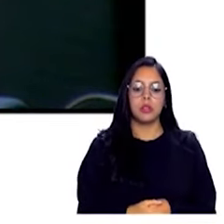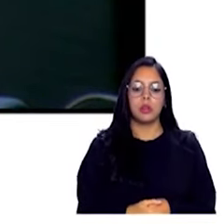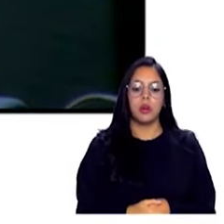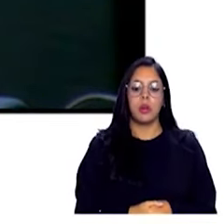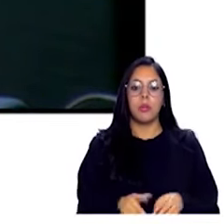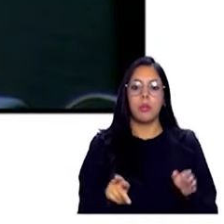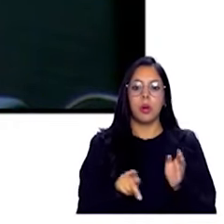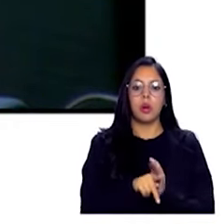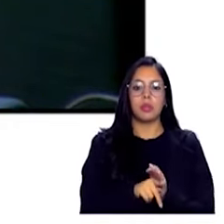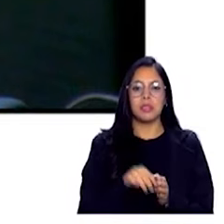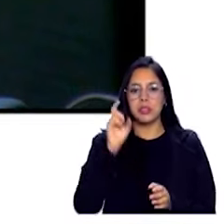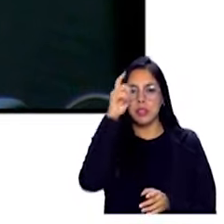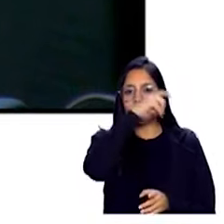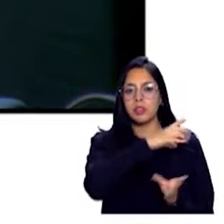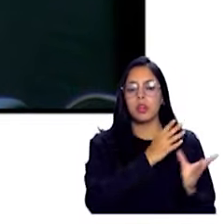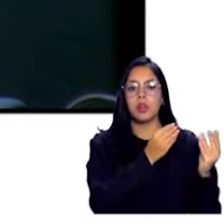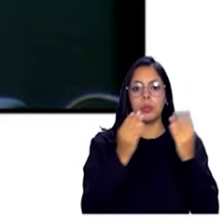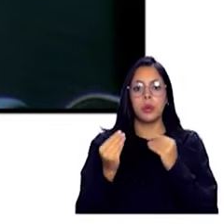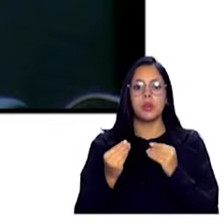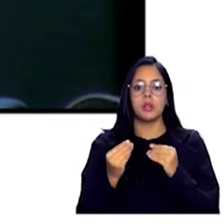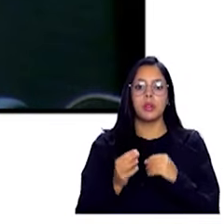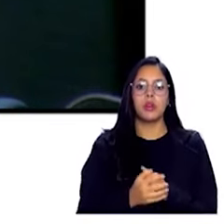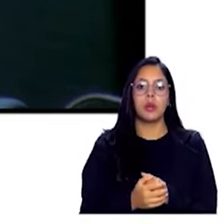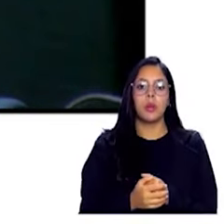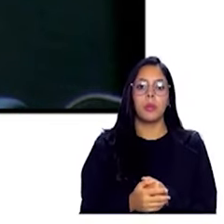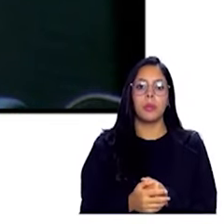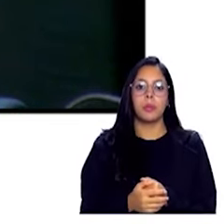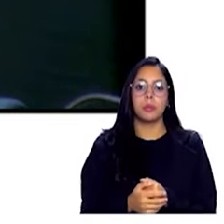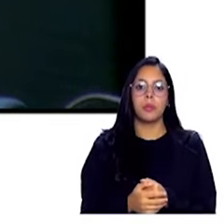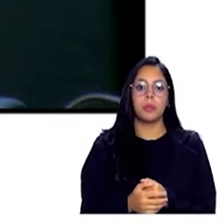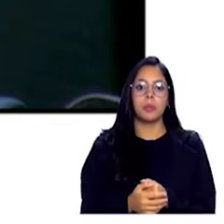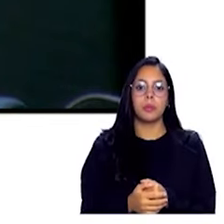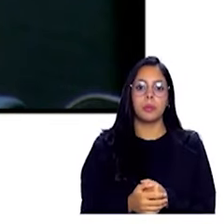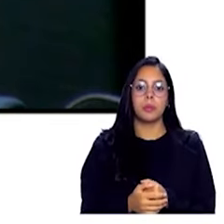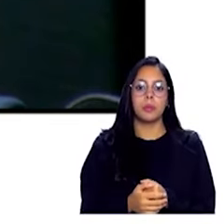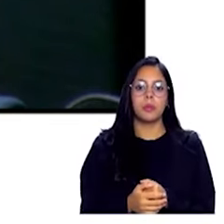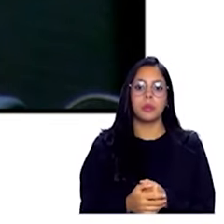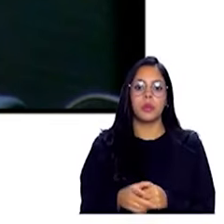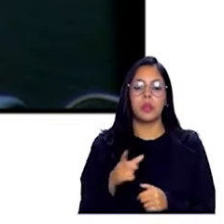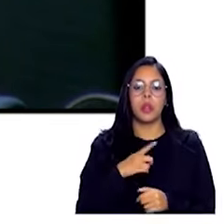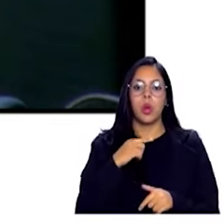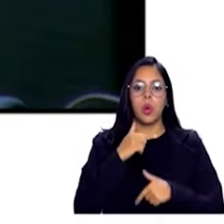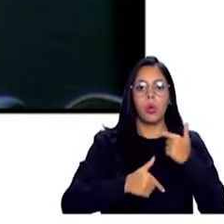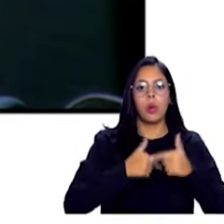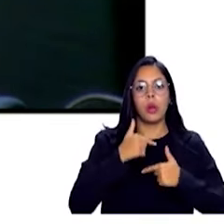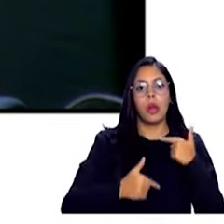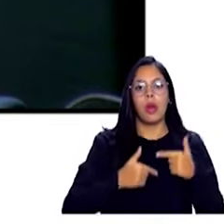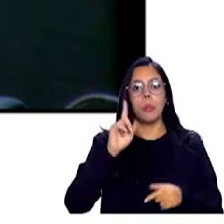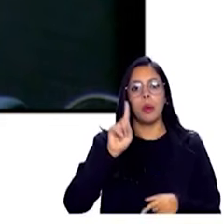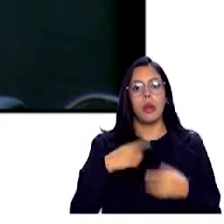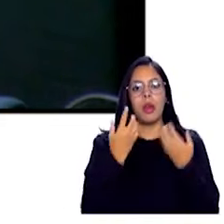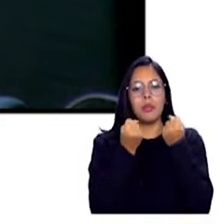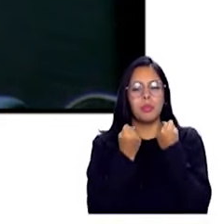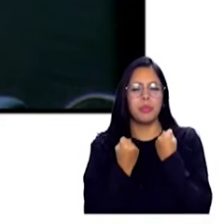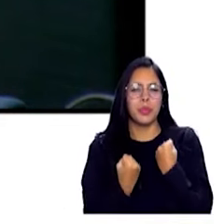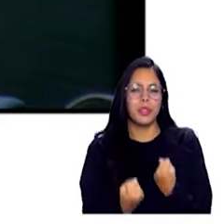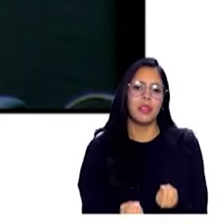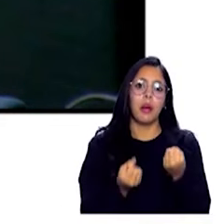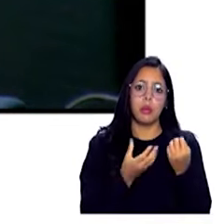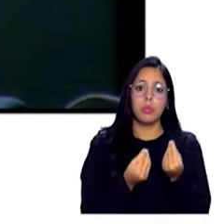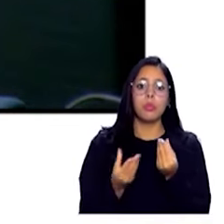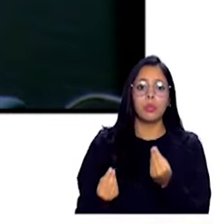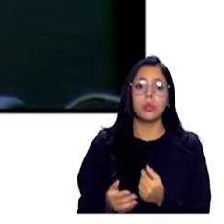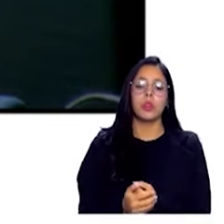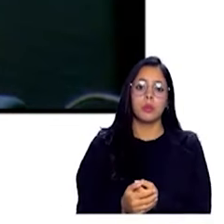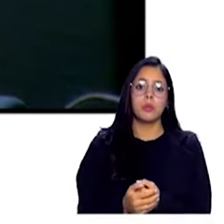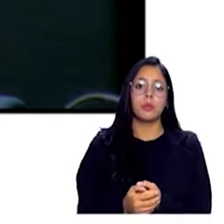Así Pero efectivamente el nivel la carga de trabajo Es muy ampli además tenendo en cuenta otro Factor que es muy propio de